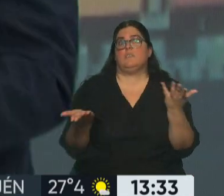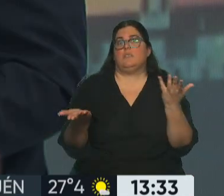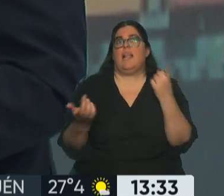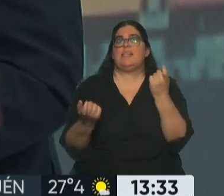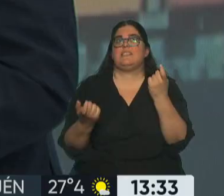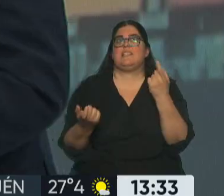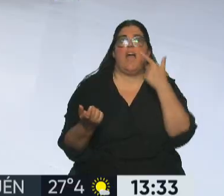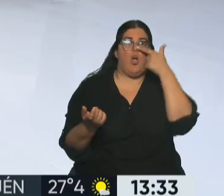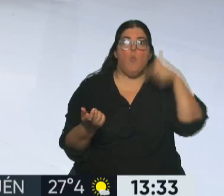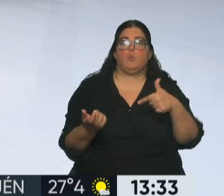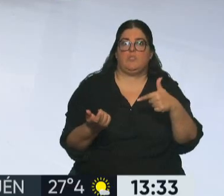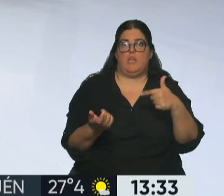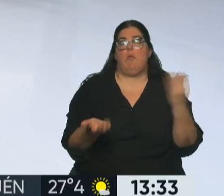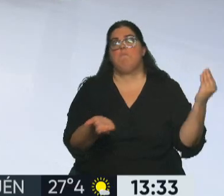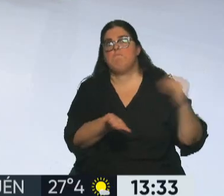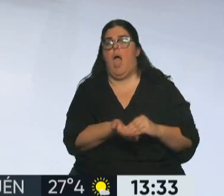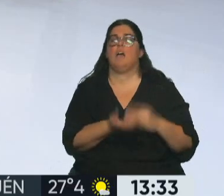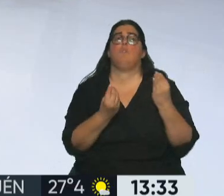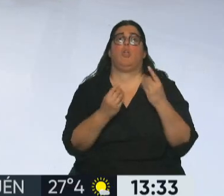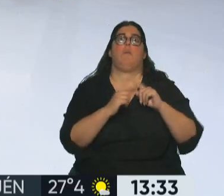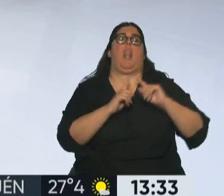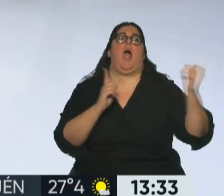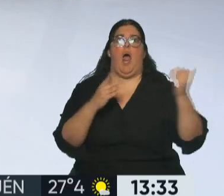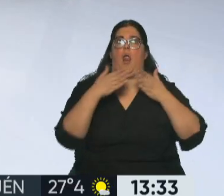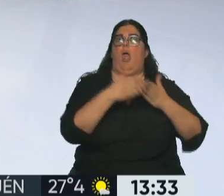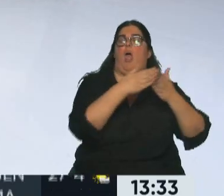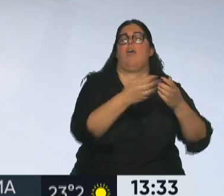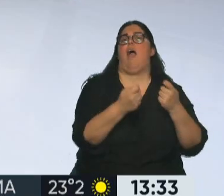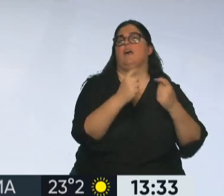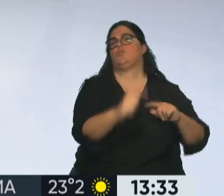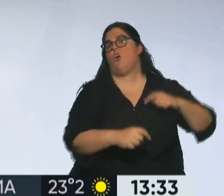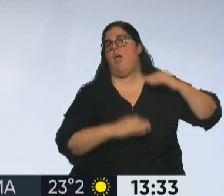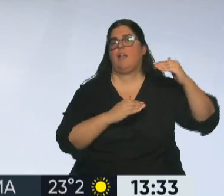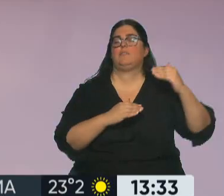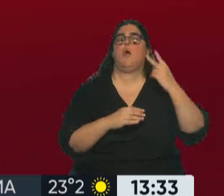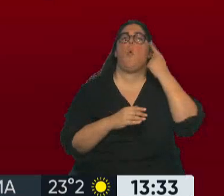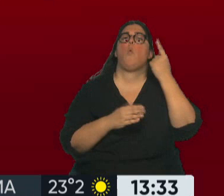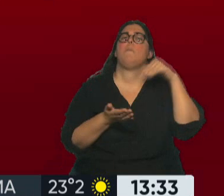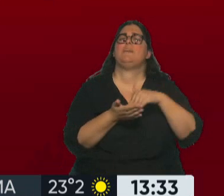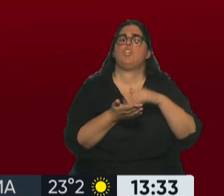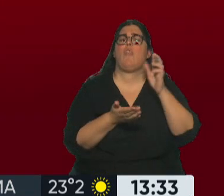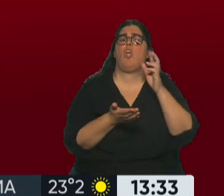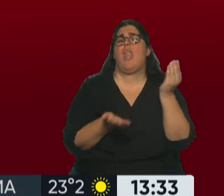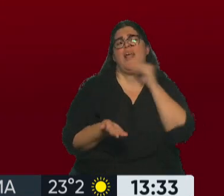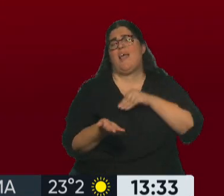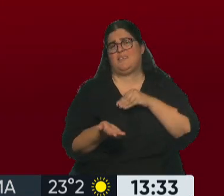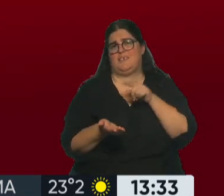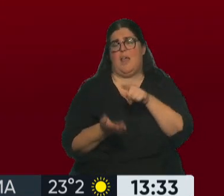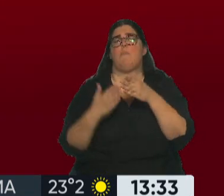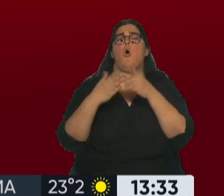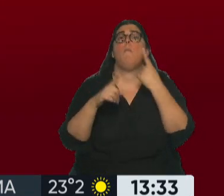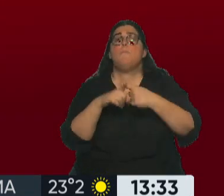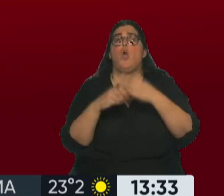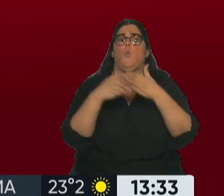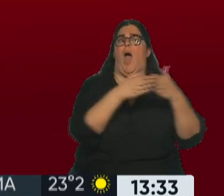combustible estos barcos porque es mucho más la ruta un gasto extra de un millón de dólares por lo menos por cada embarcación bueno